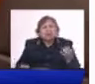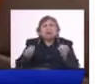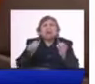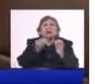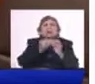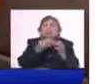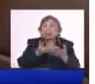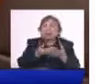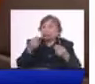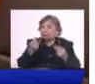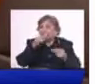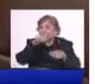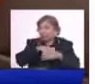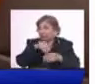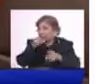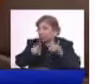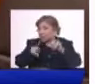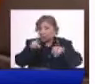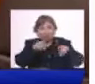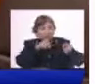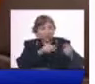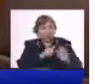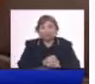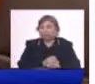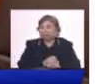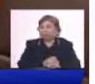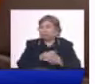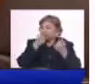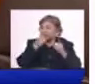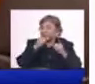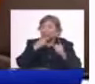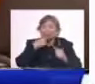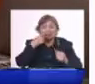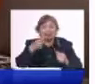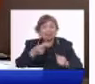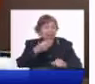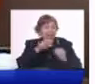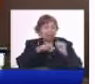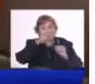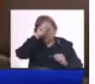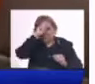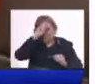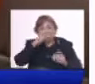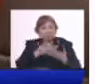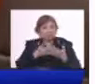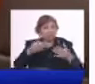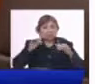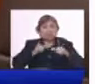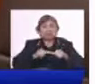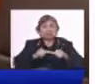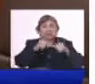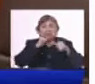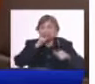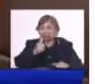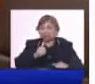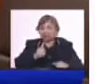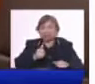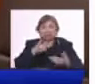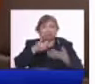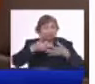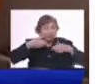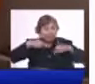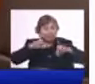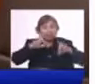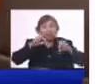¿Una reelección inmediata de algunos? ¿Pretender decirle al país que vamos a seguir, que las cosas sean así, y